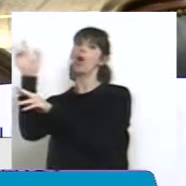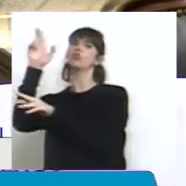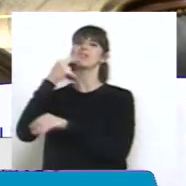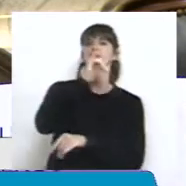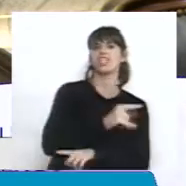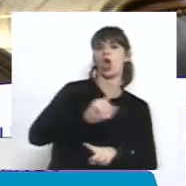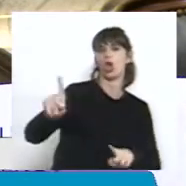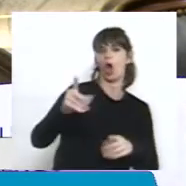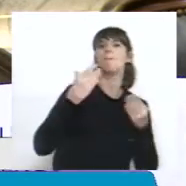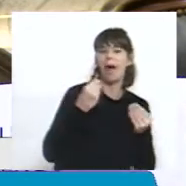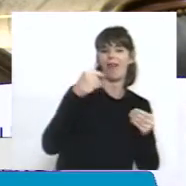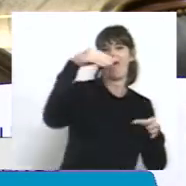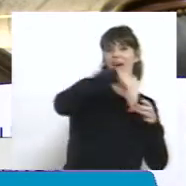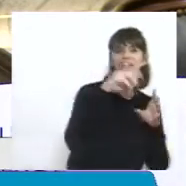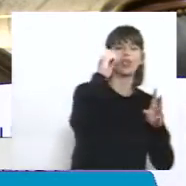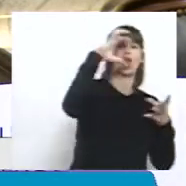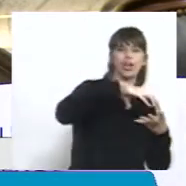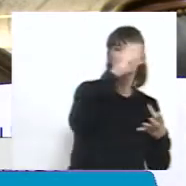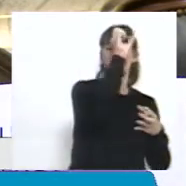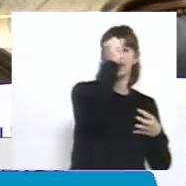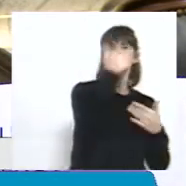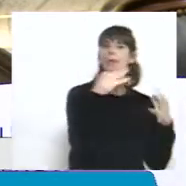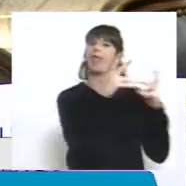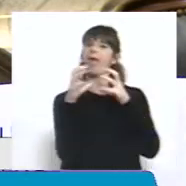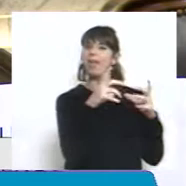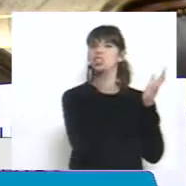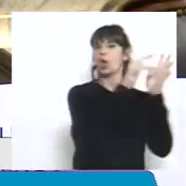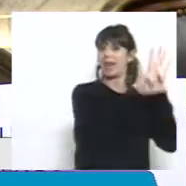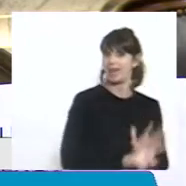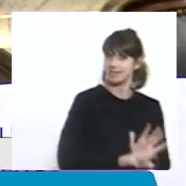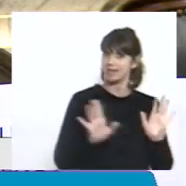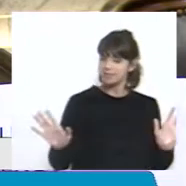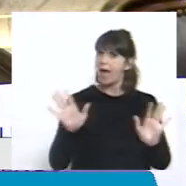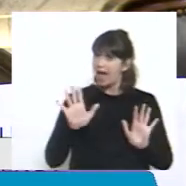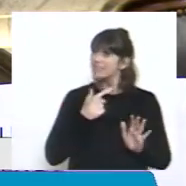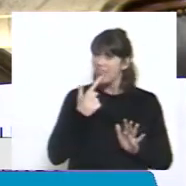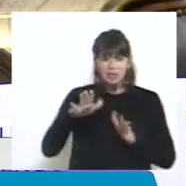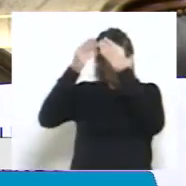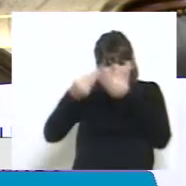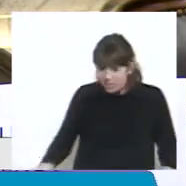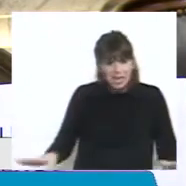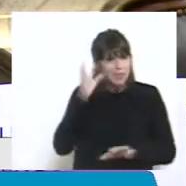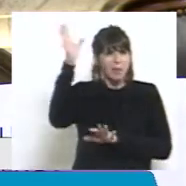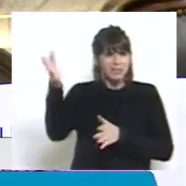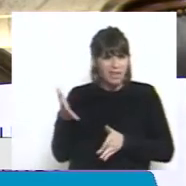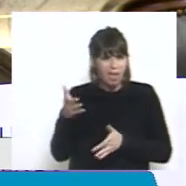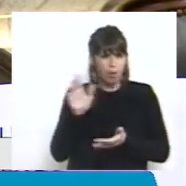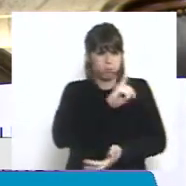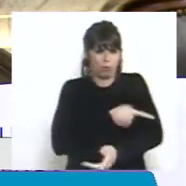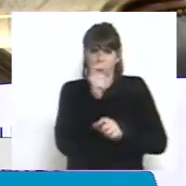endeudamiento y ese es el grado de autonomía que nuestro país ha logrado a lo largo de estos años. Por otro lado,